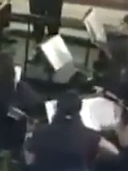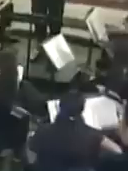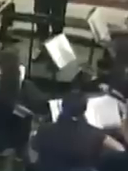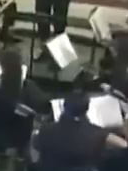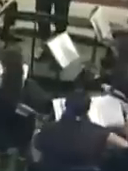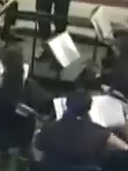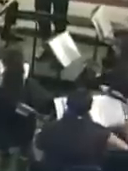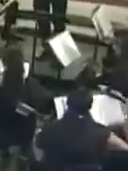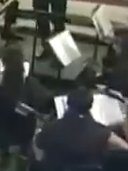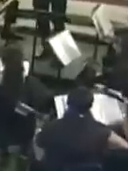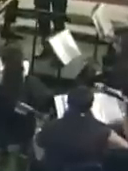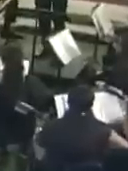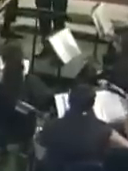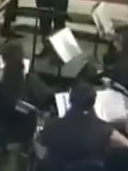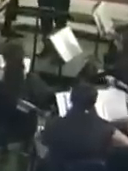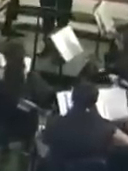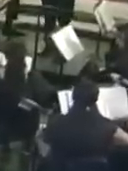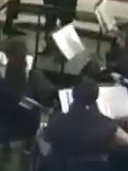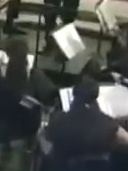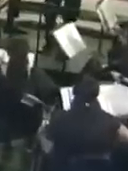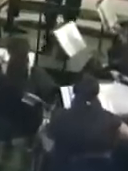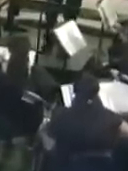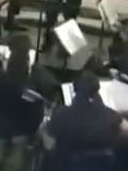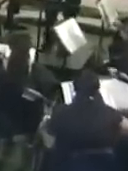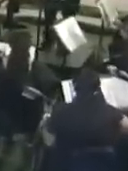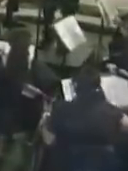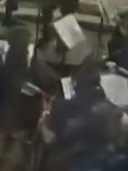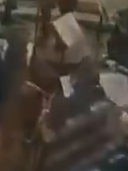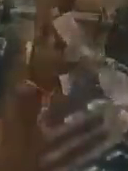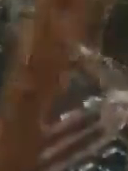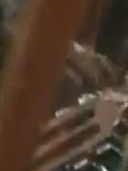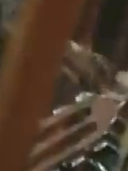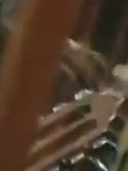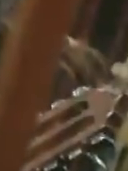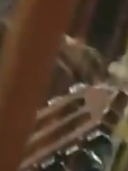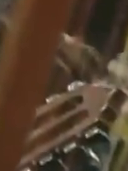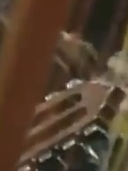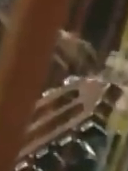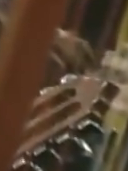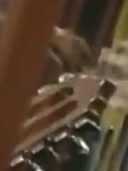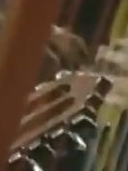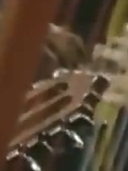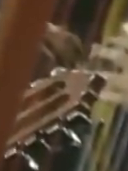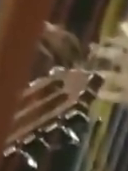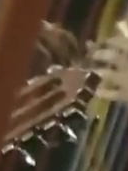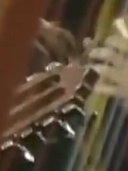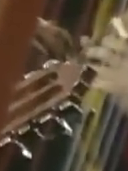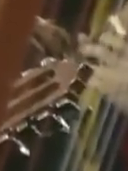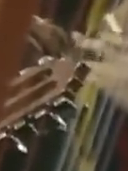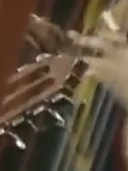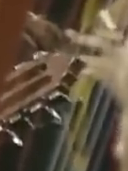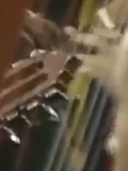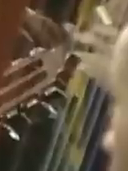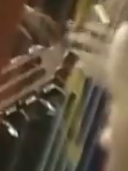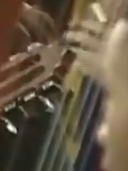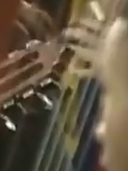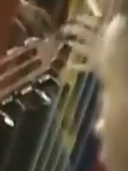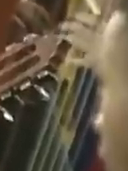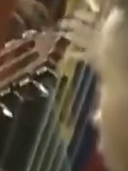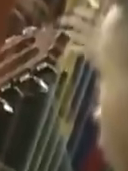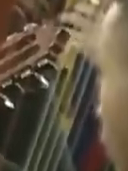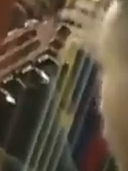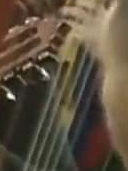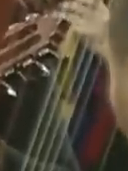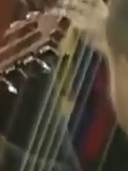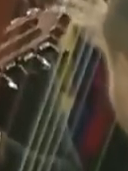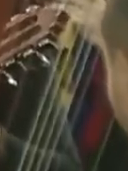el que se despide emotivamente al embajador Líbarón, un amigo de Venezuela, un amigo del pueblo venezolano en los tiempos